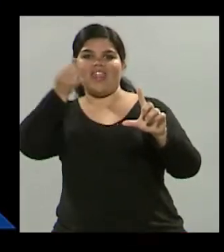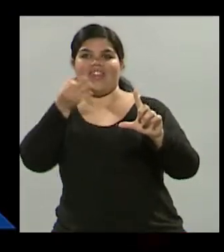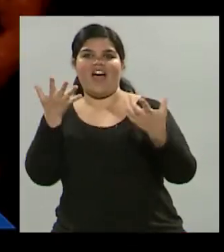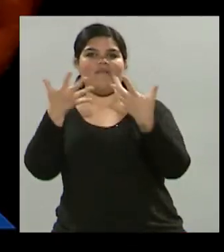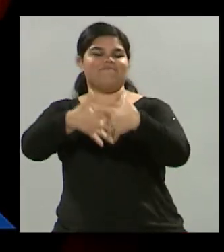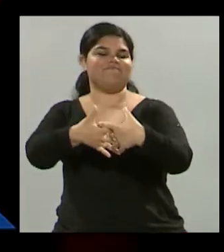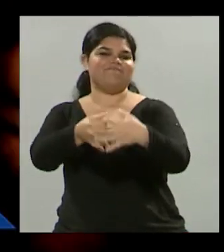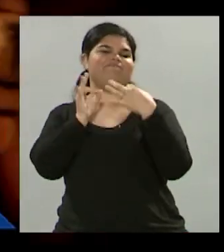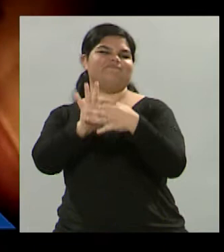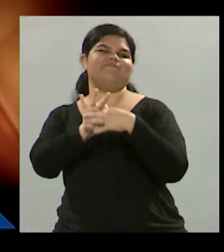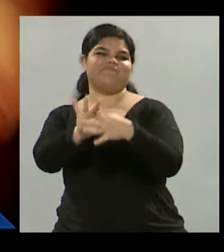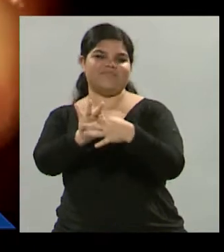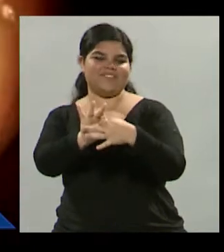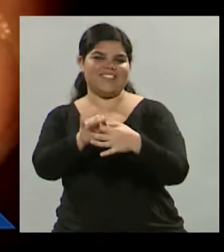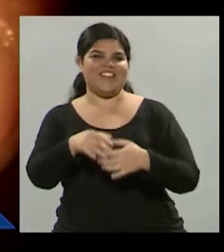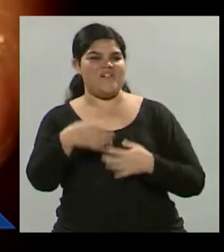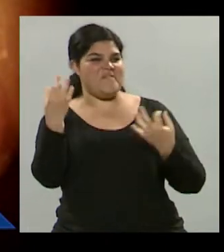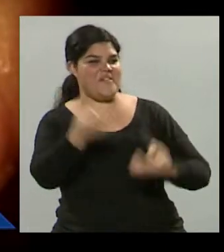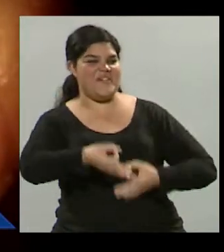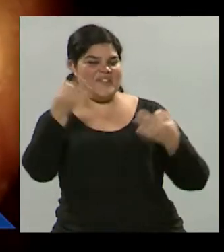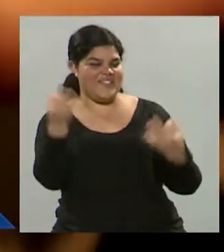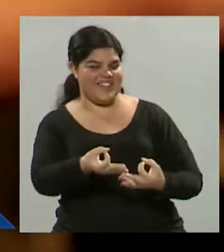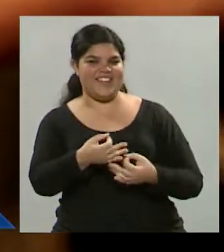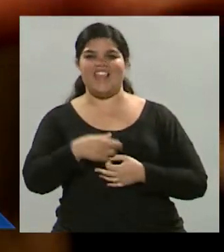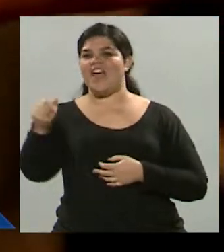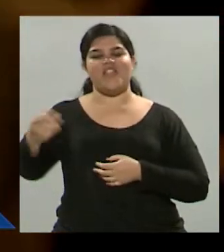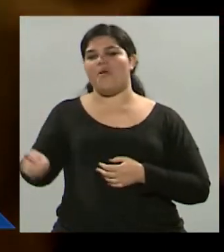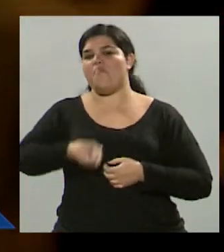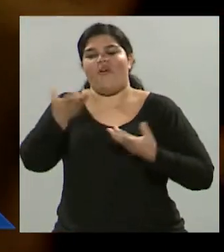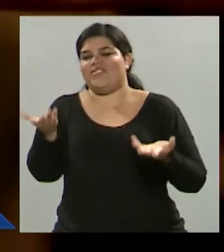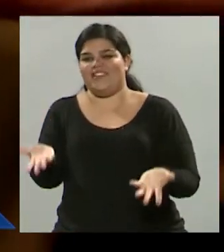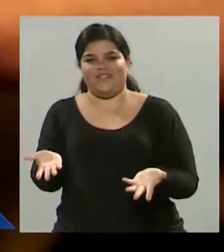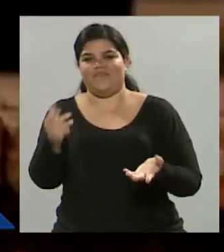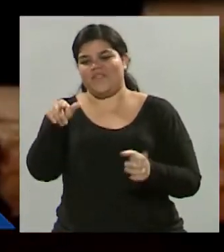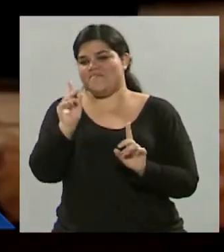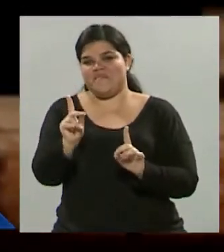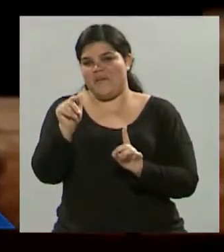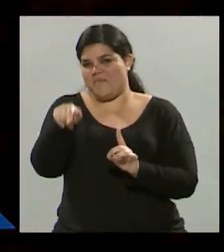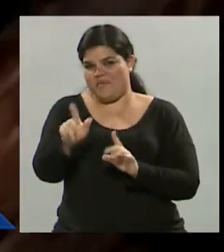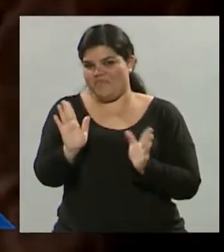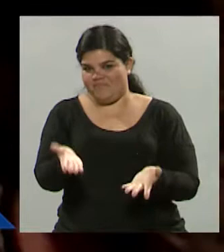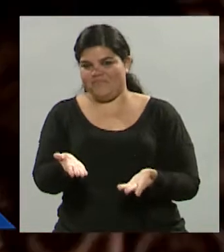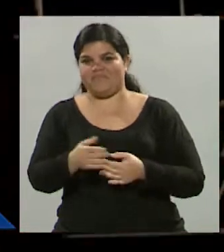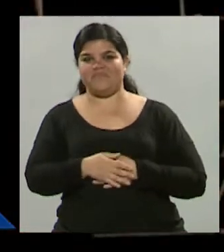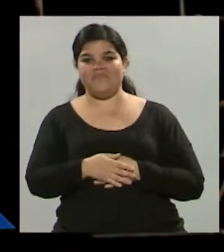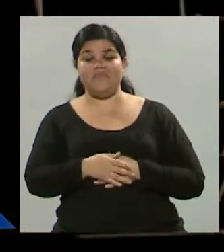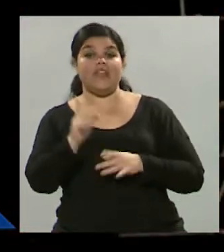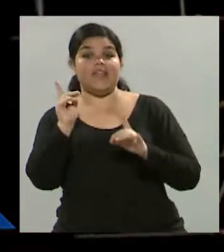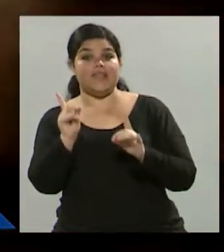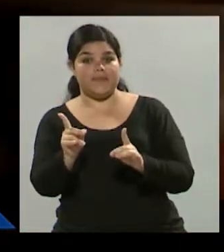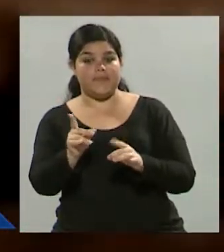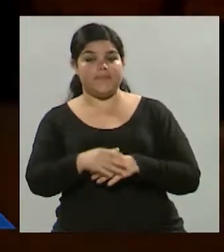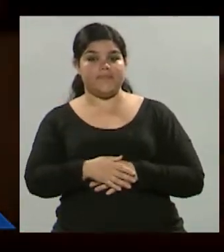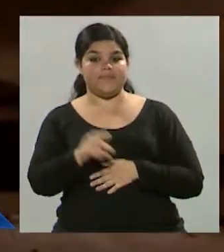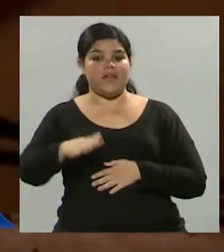muy hemos bien. ensayado. Esto está improvisado y está muy bien. Me encantó. Bueno, de eso se trata, ¿no? Y también, digamos, hay